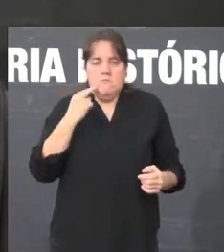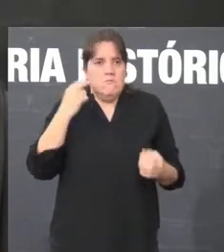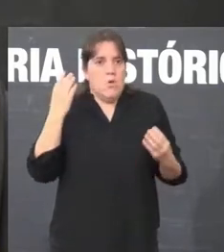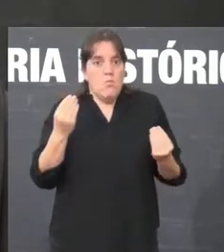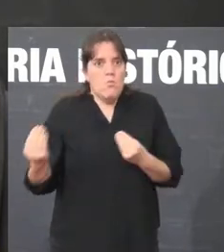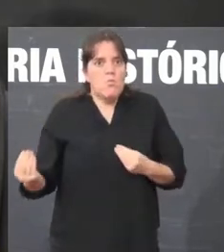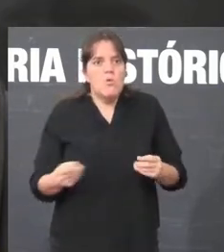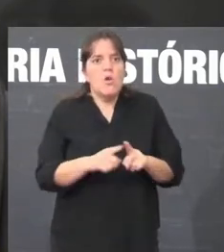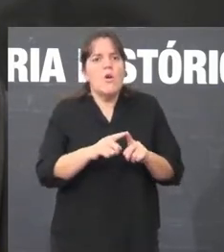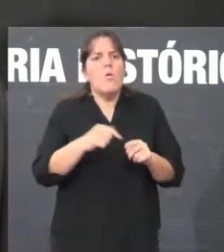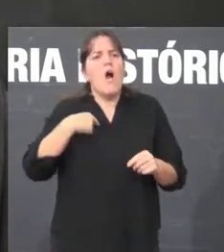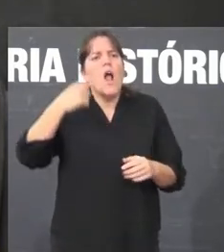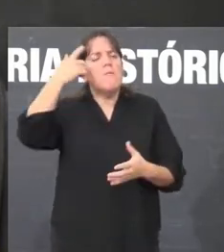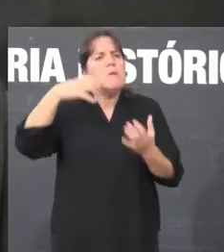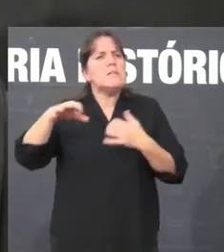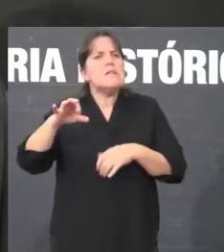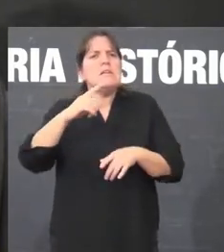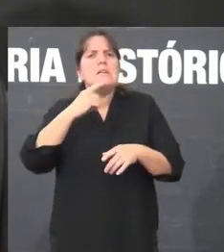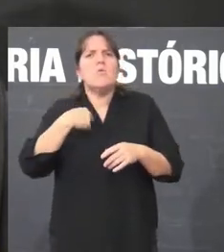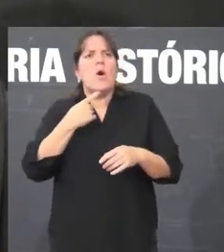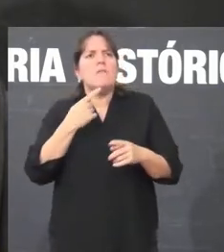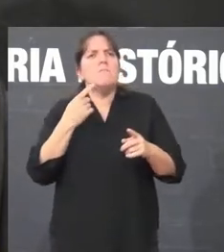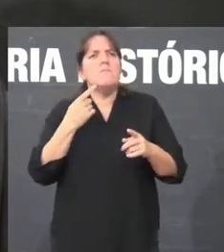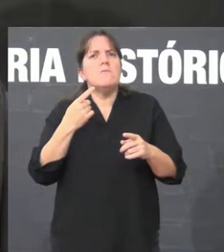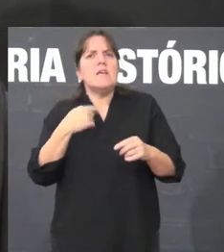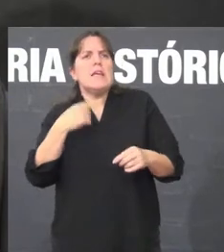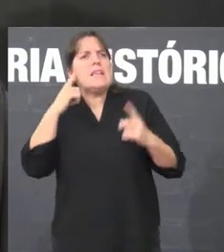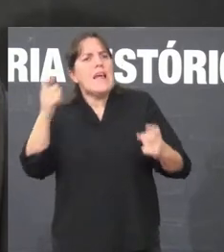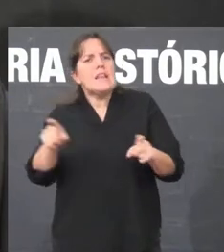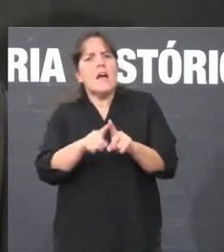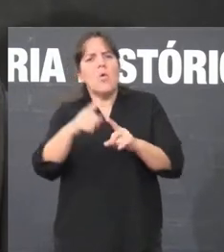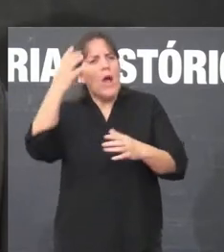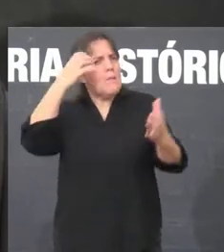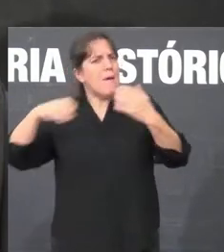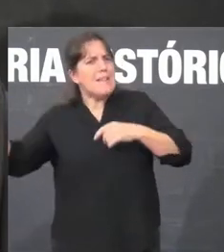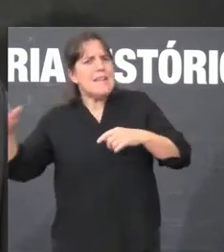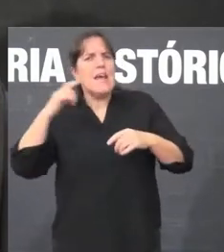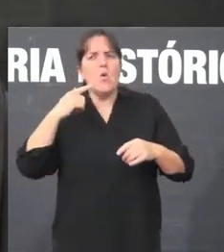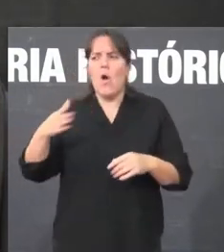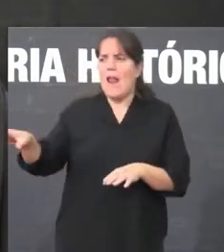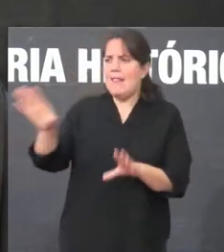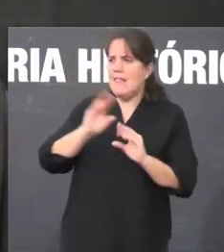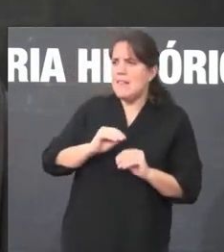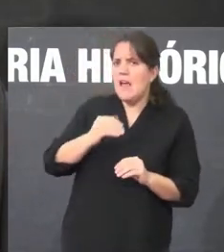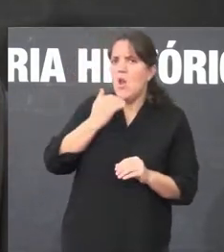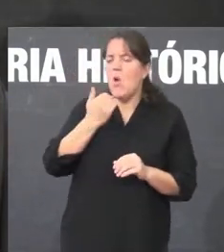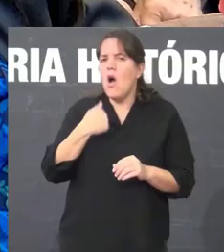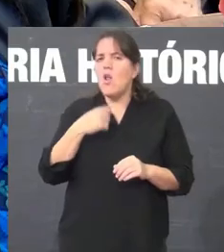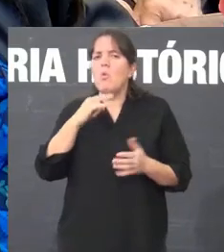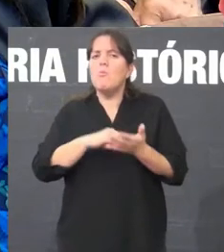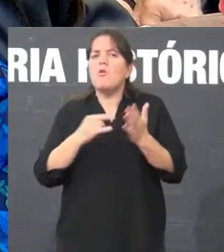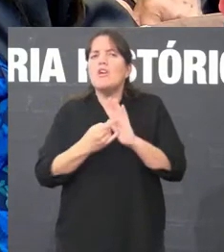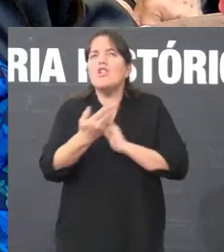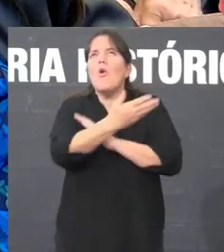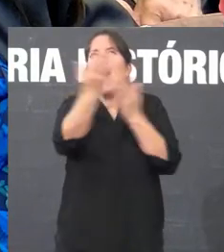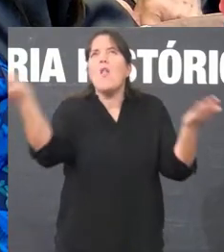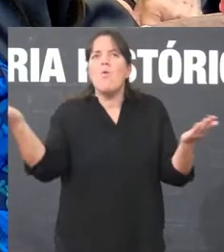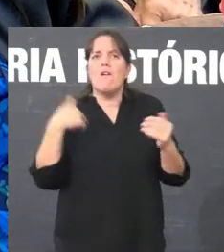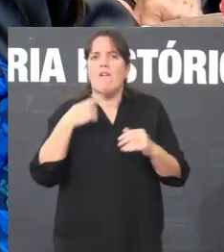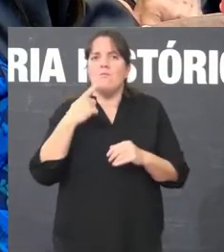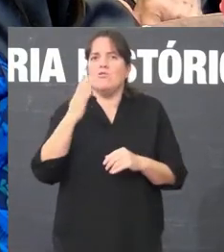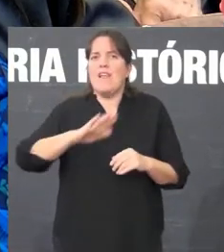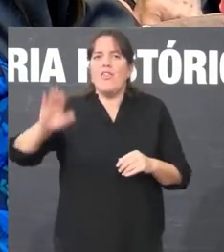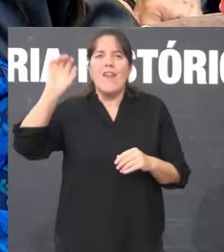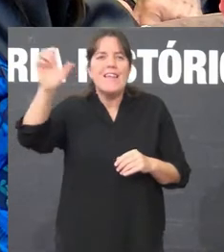de empatía ou de preferencia por un proxecto político como soberanista ou independentista ou nacionalista, ao mesmo tempo que